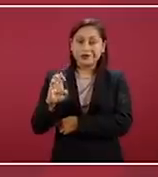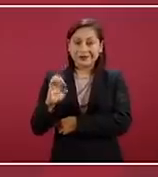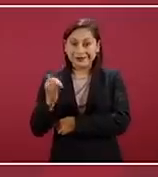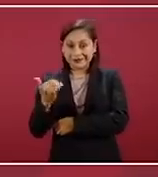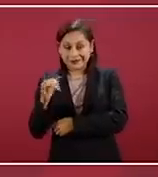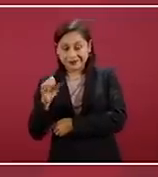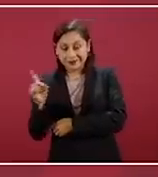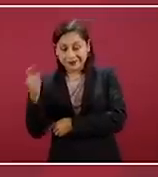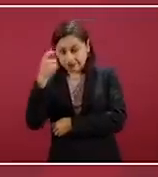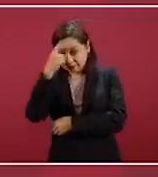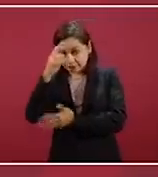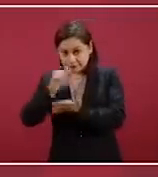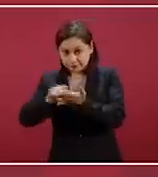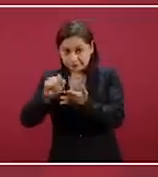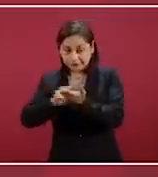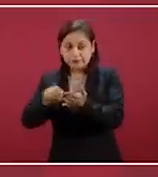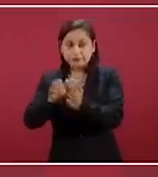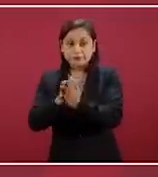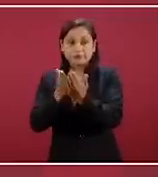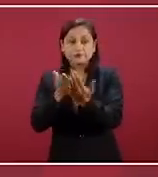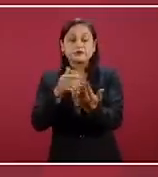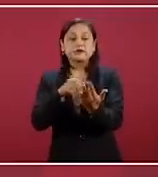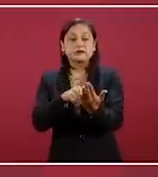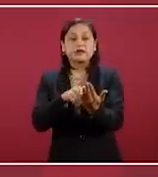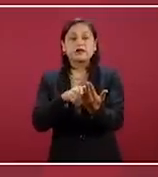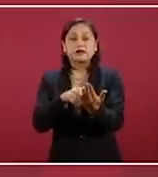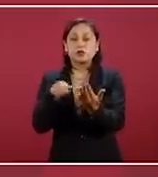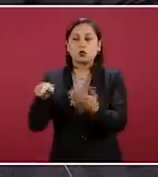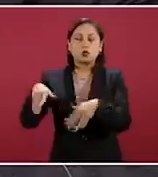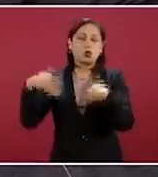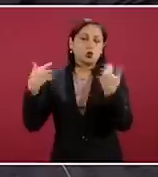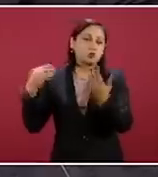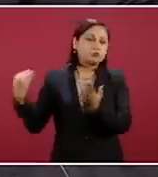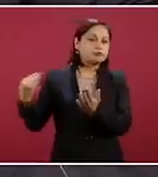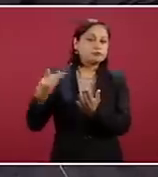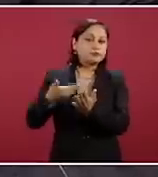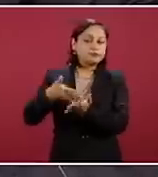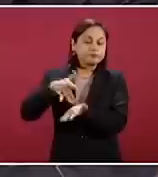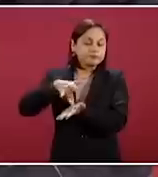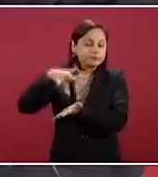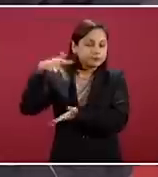cartilla es algo excepcional,